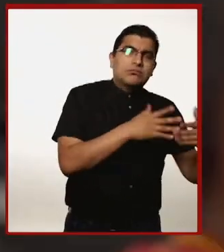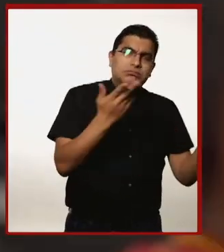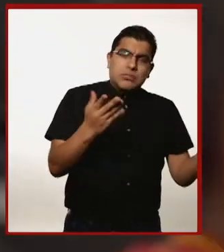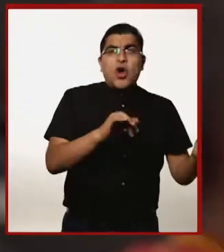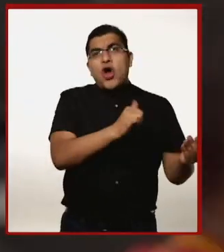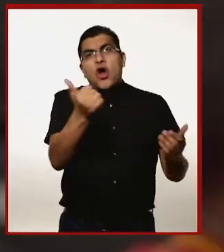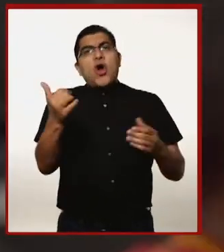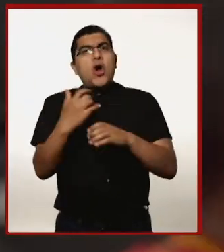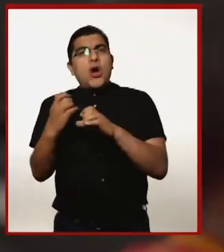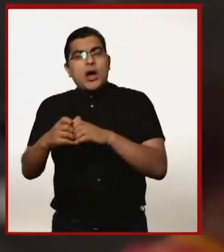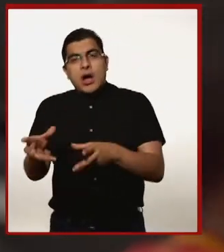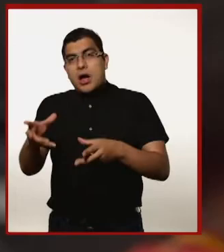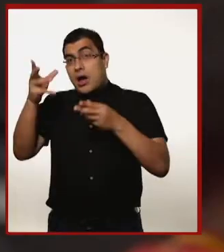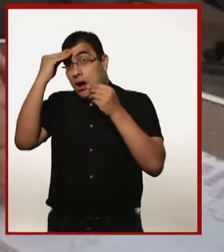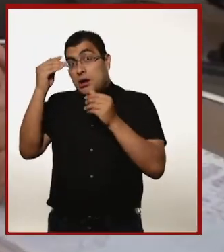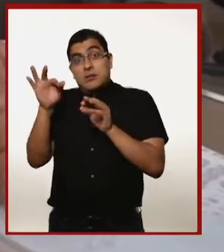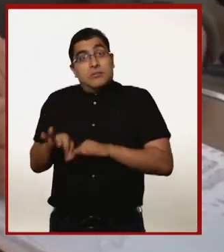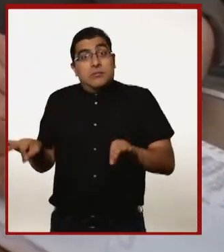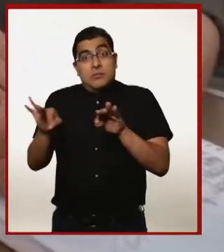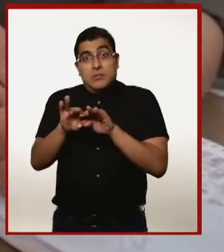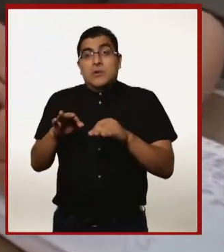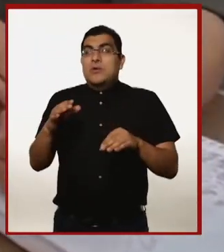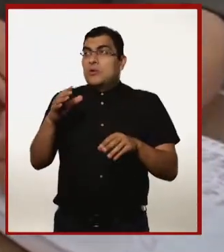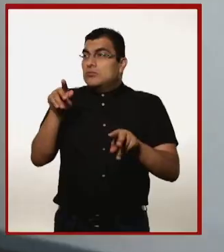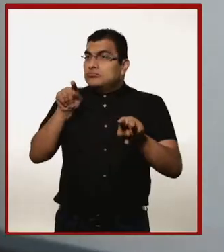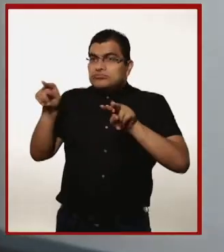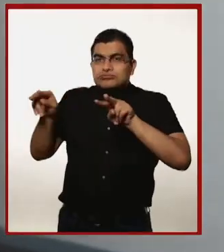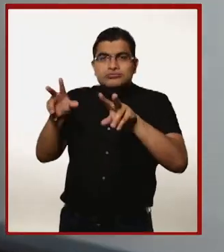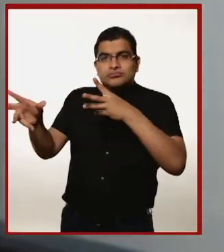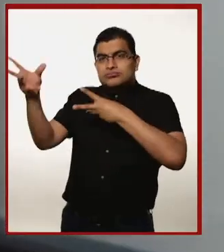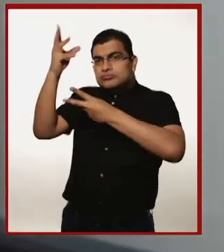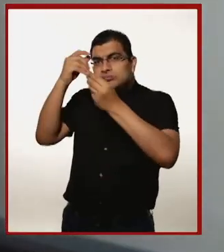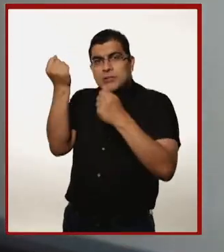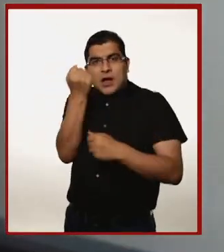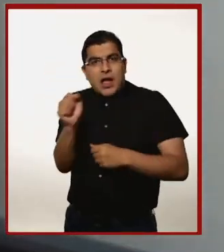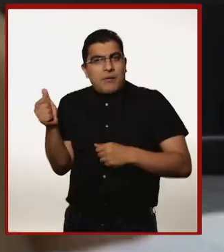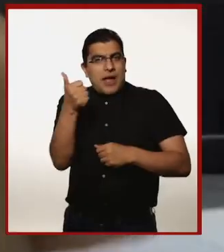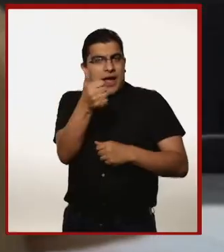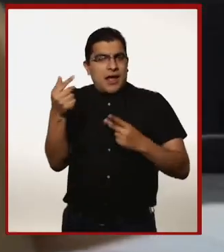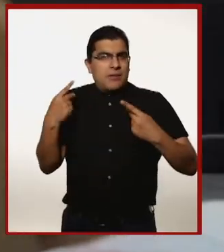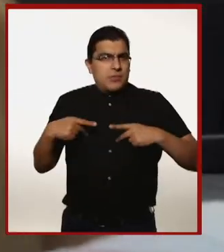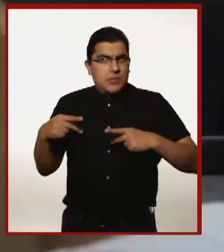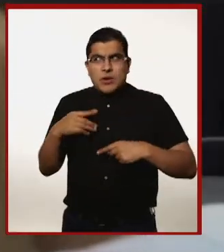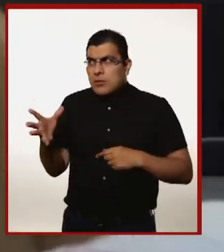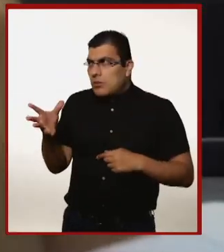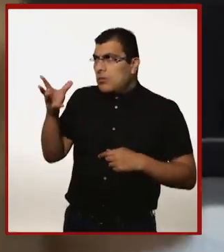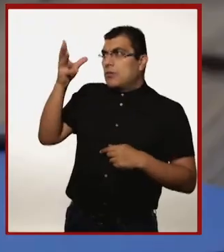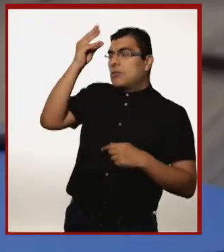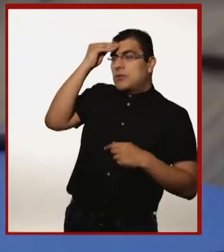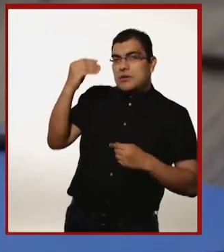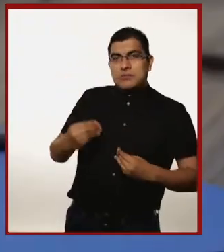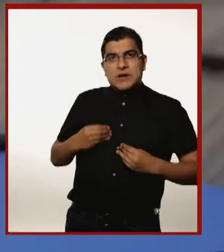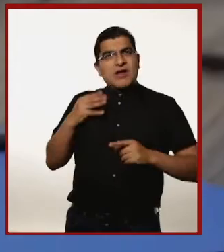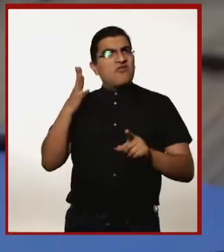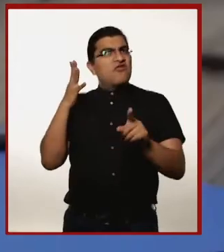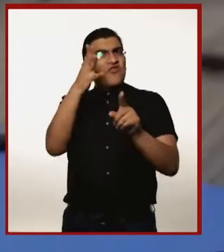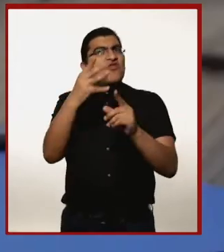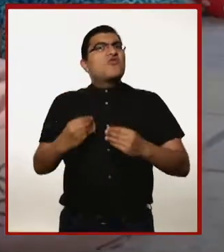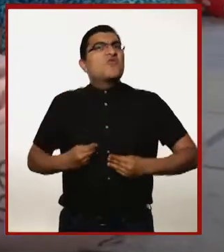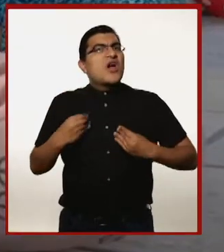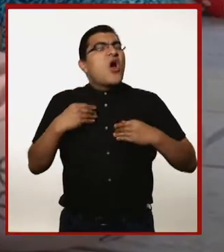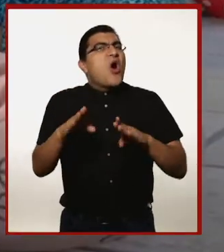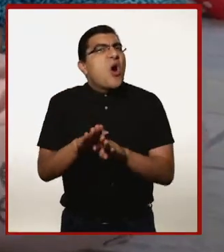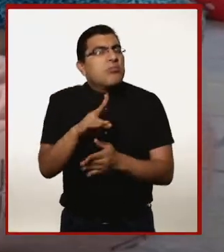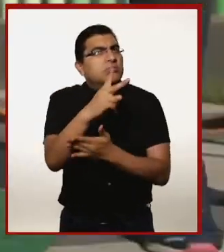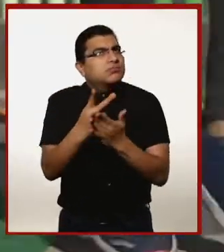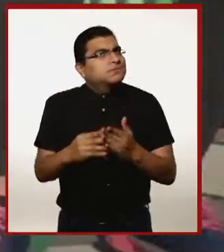está el otro componente que no podemos dejar de lado, que es todas esas habilidades personales que permiten construir un proyecto